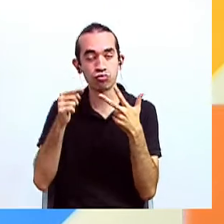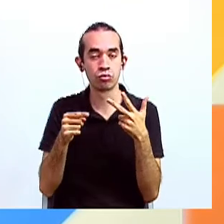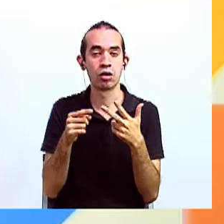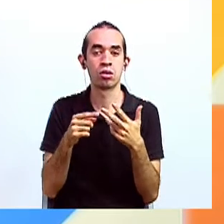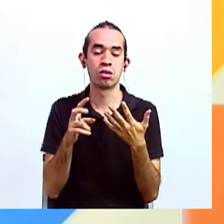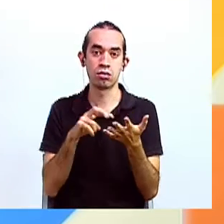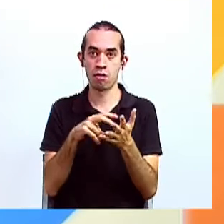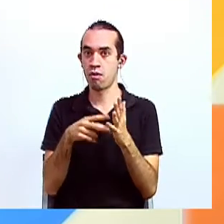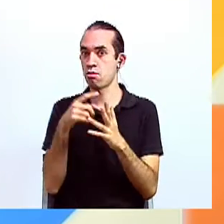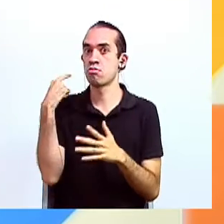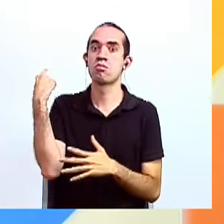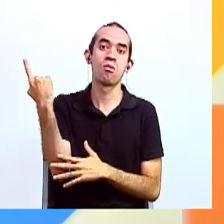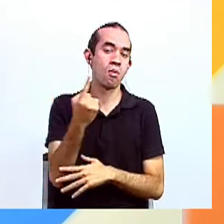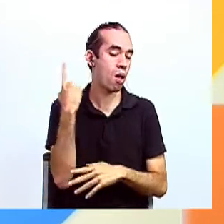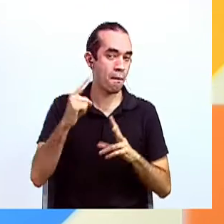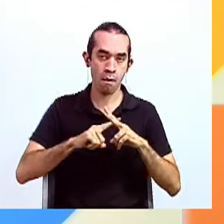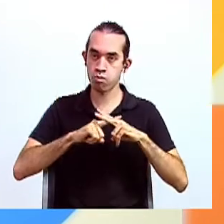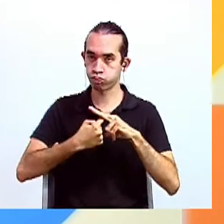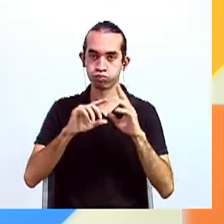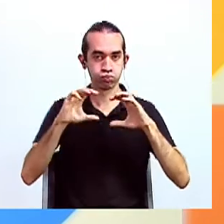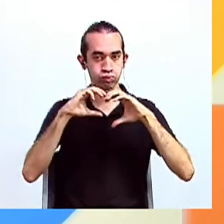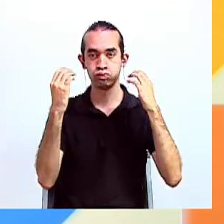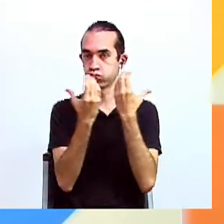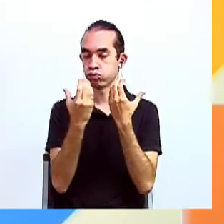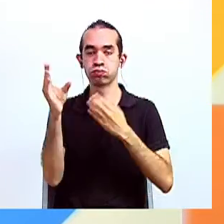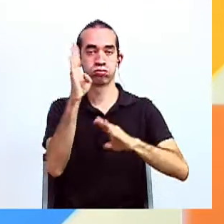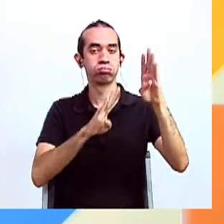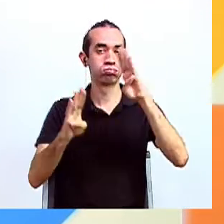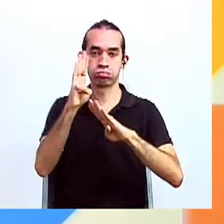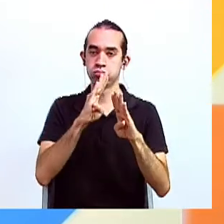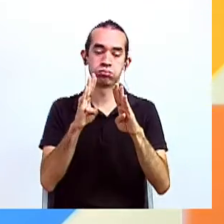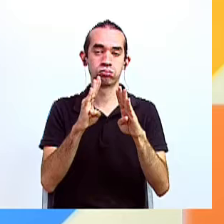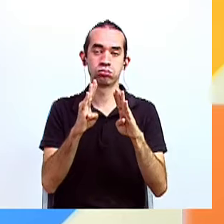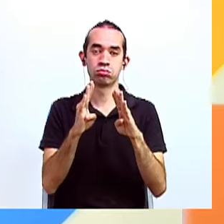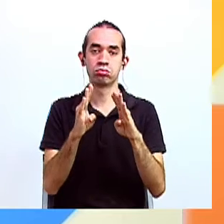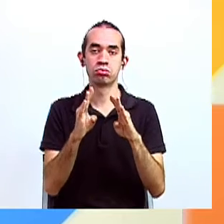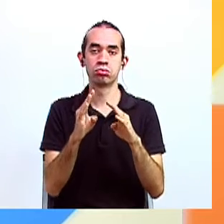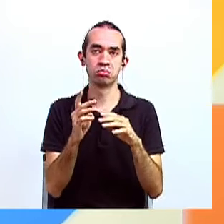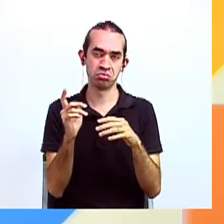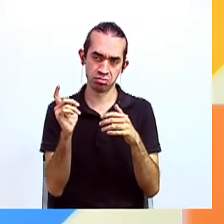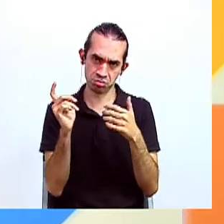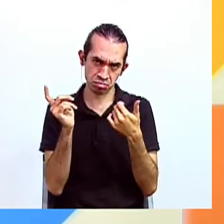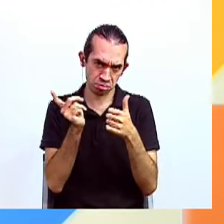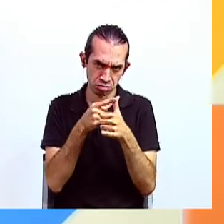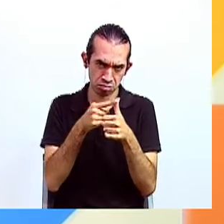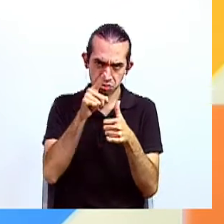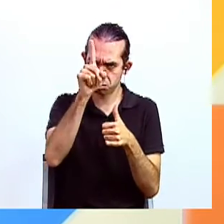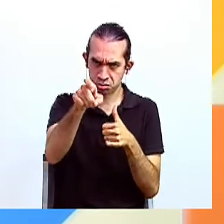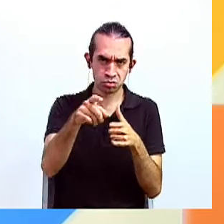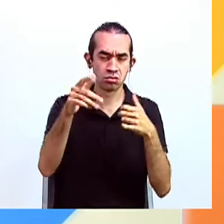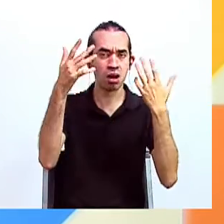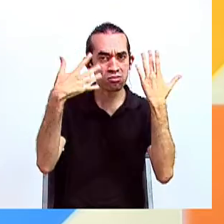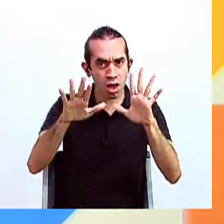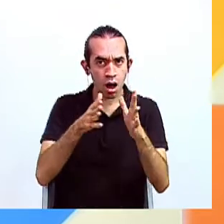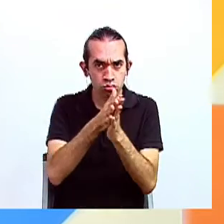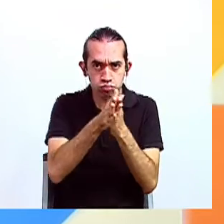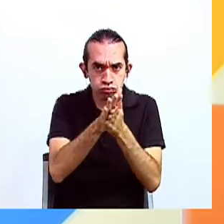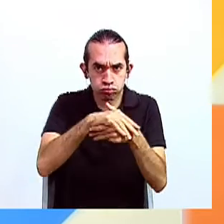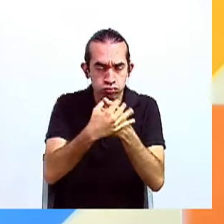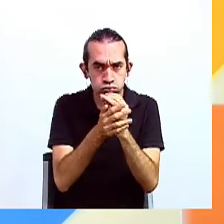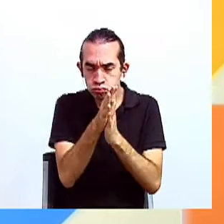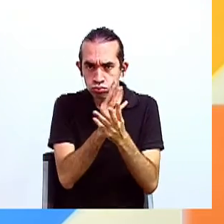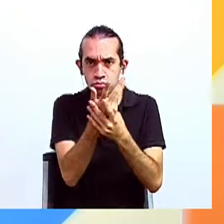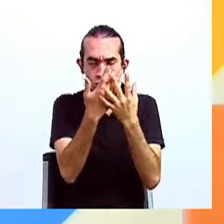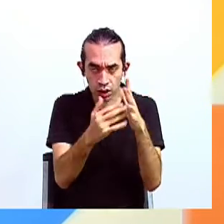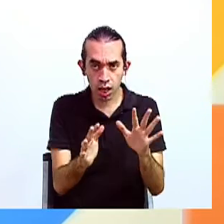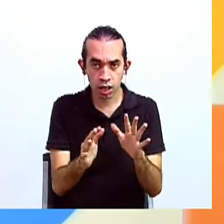utilizar siempre que iniciemos la clase de biología. Y les pregunto, ¿ya se lavaron las manos?